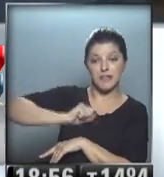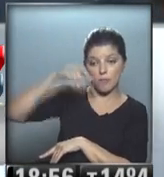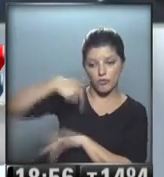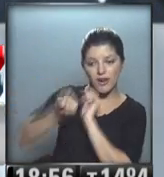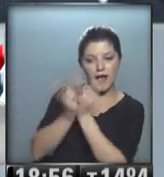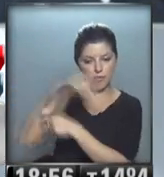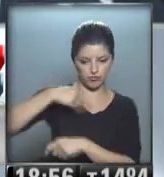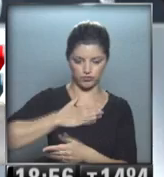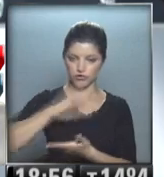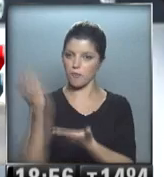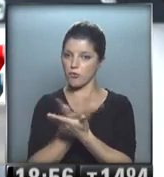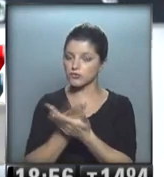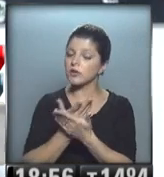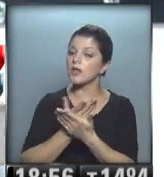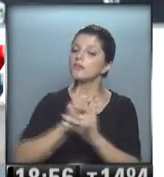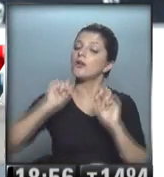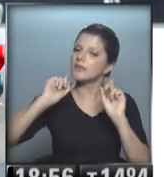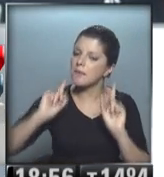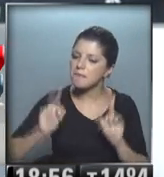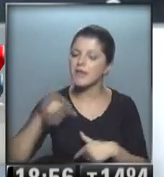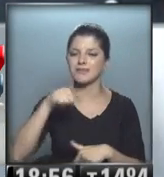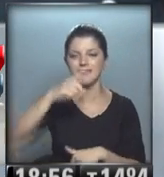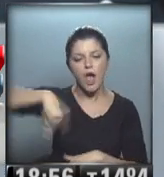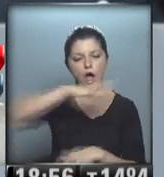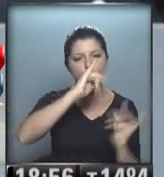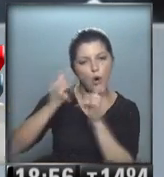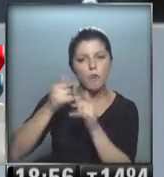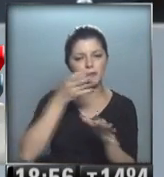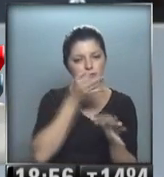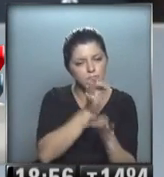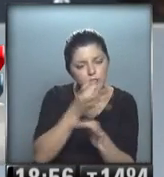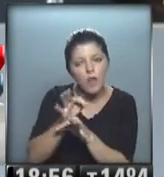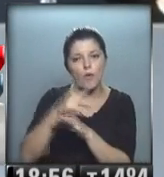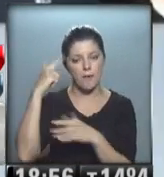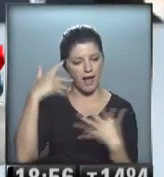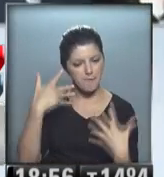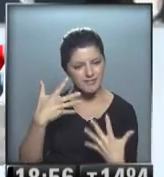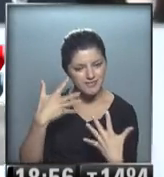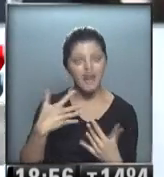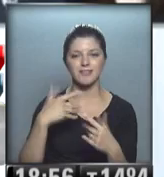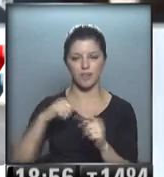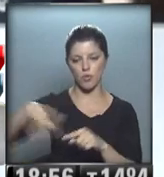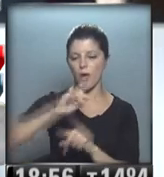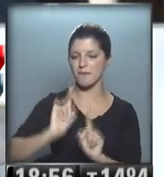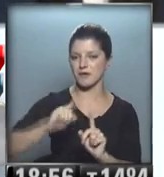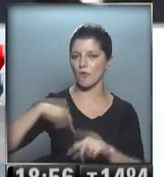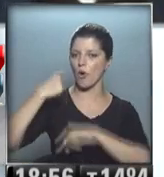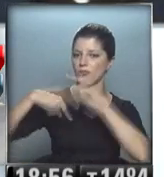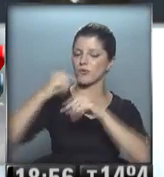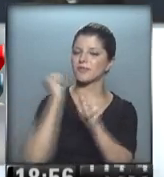capacitando jóvenes para que se queden en su lugar de trabajo y generen precisamente valor